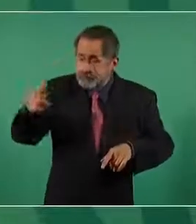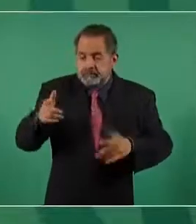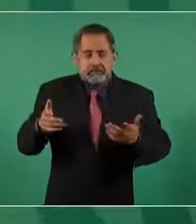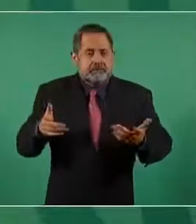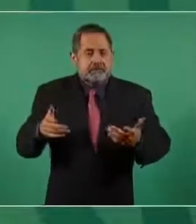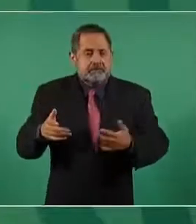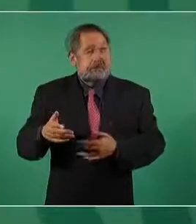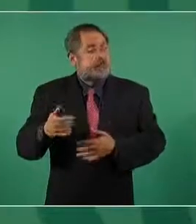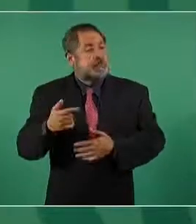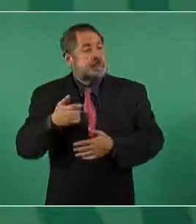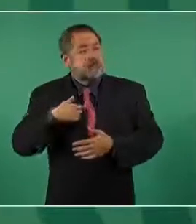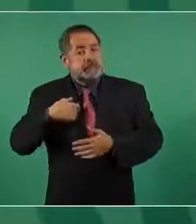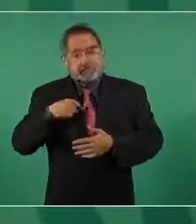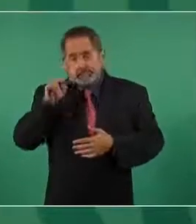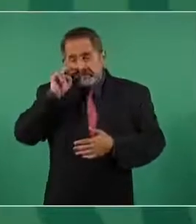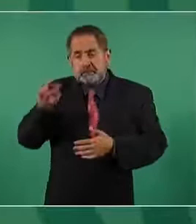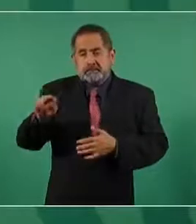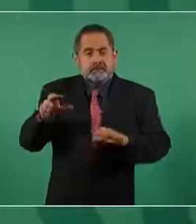Nosotros encontramos